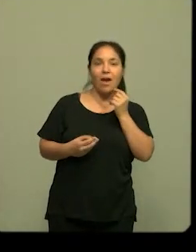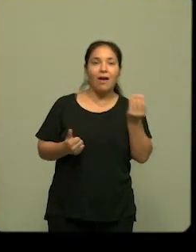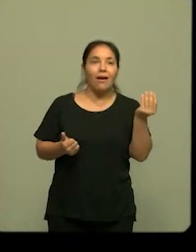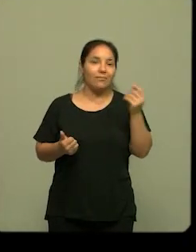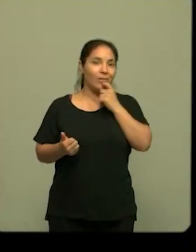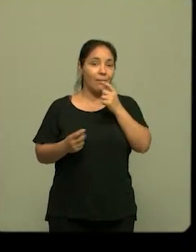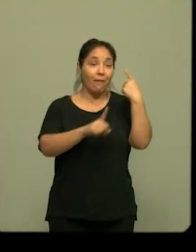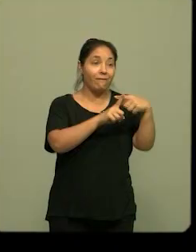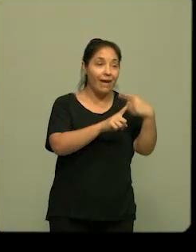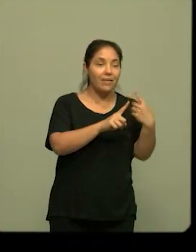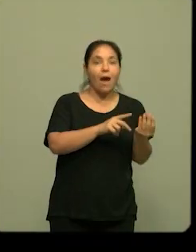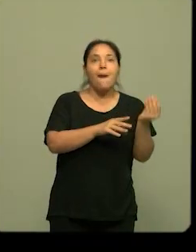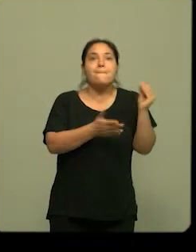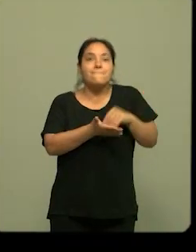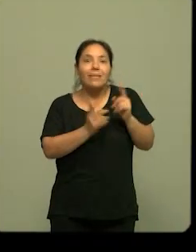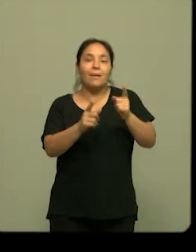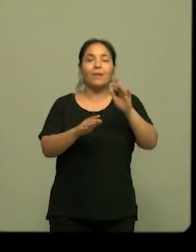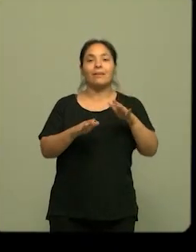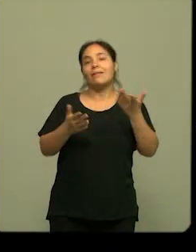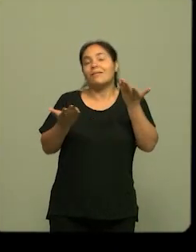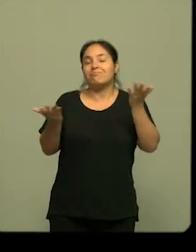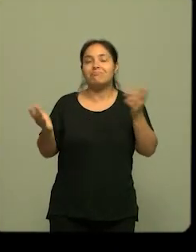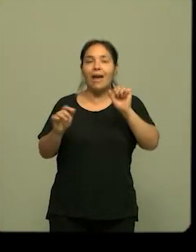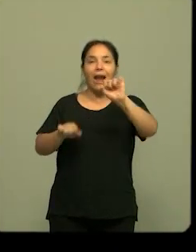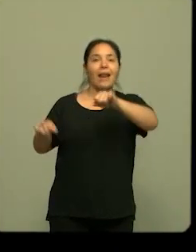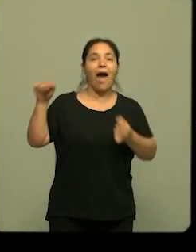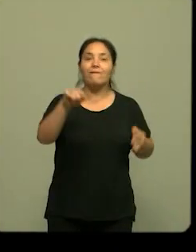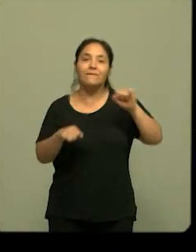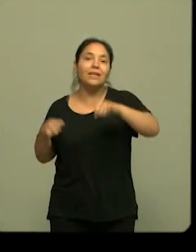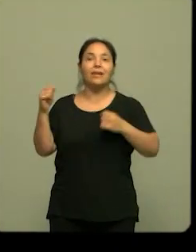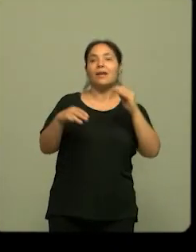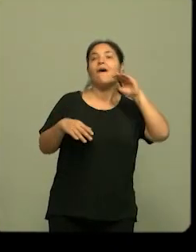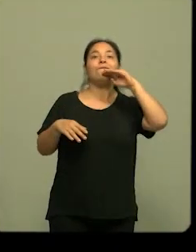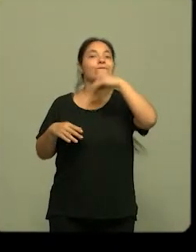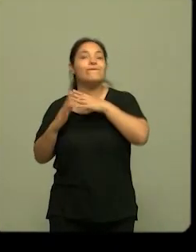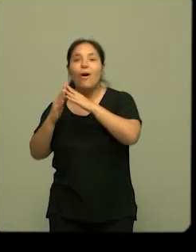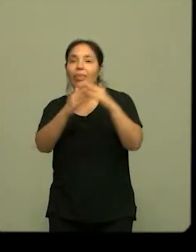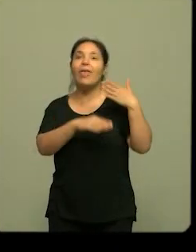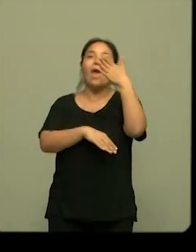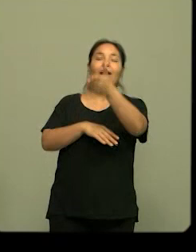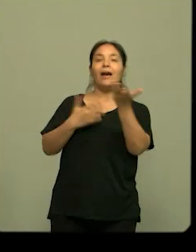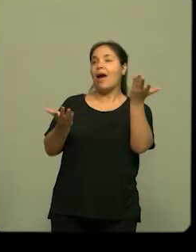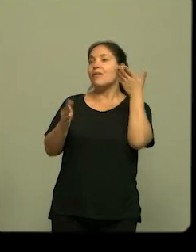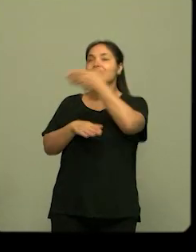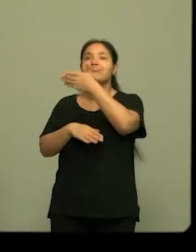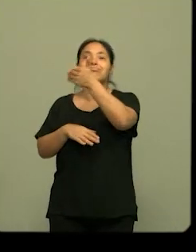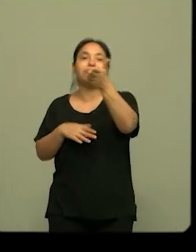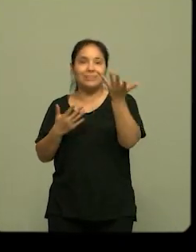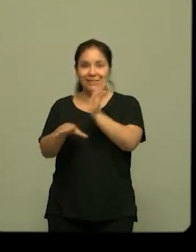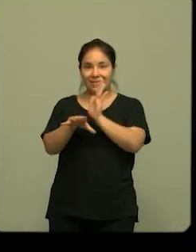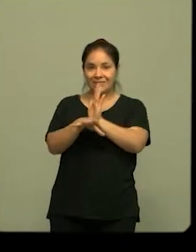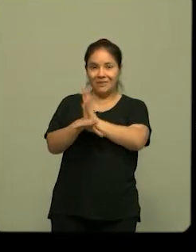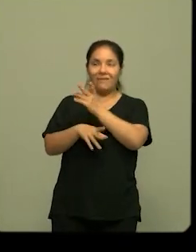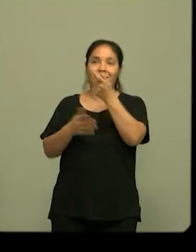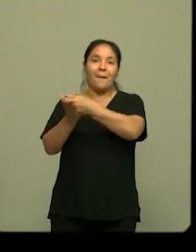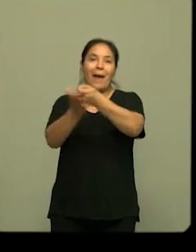una bodega, con obviamente un restaurante o más, y es movimiento. Y empiezan a ver que Mendoza tiene otras cosas que no es solamente venir